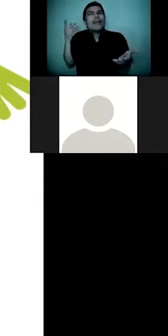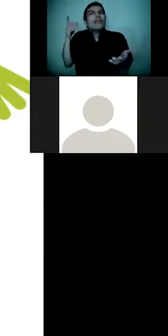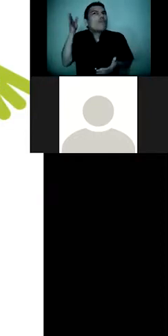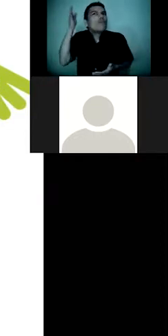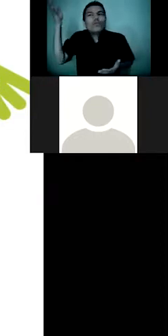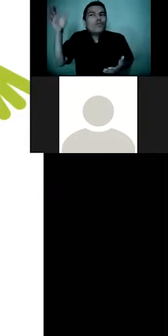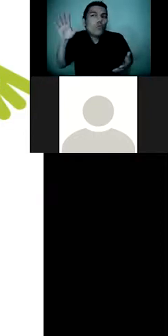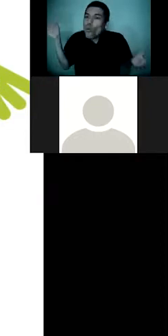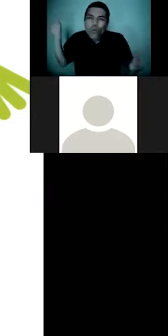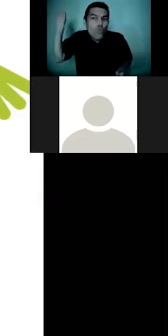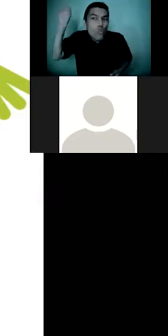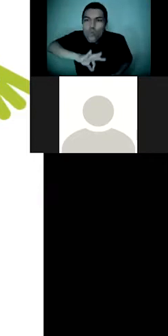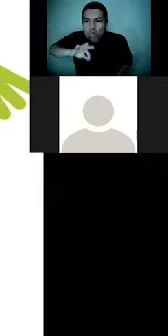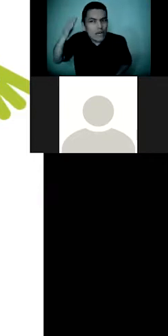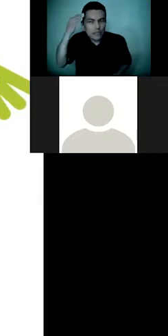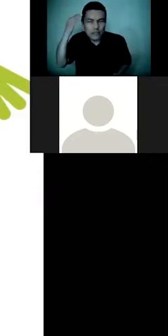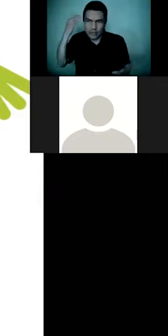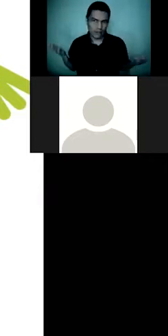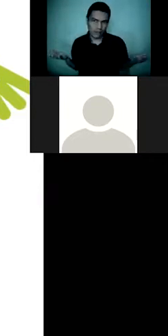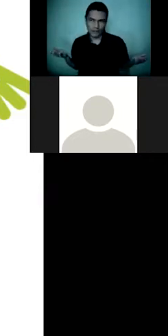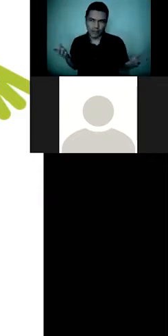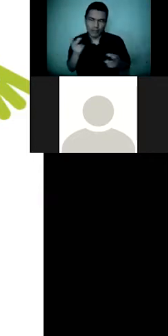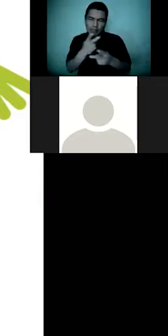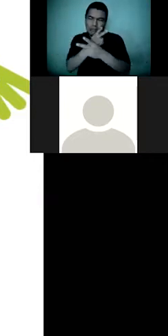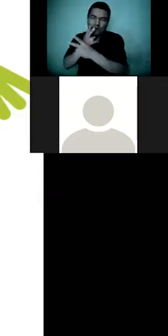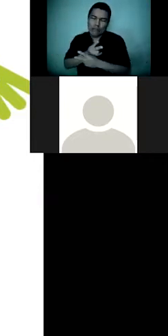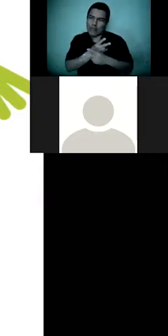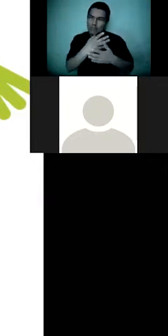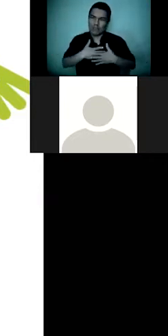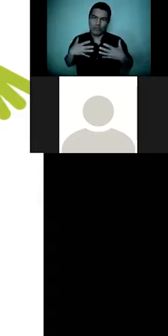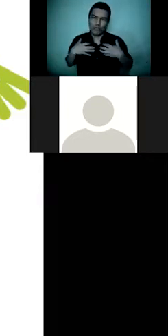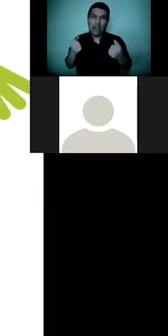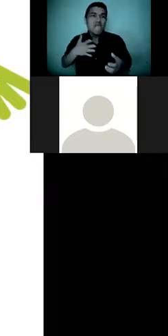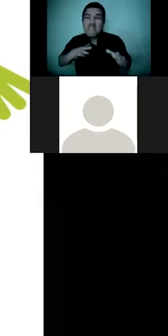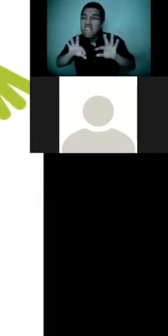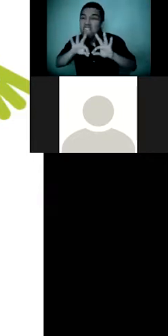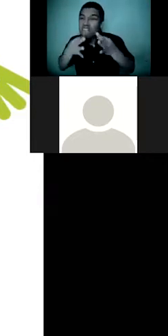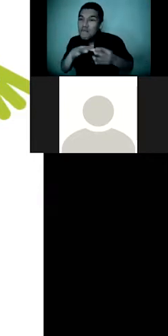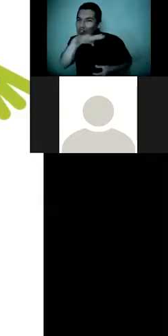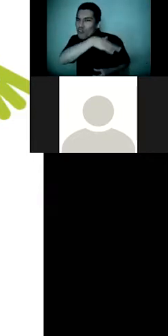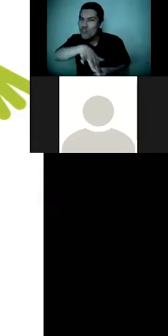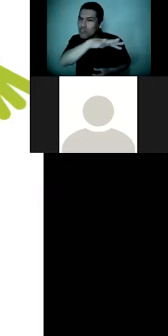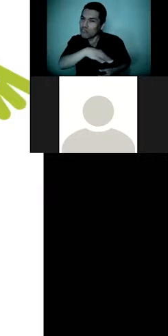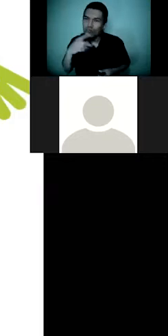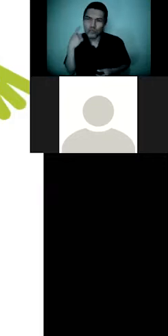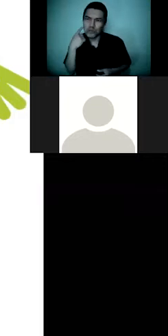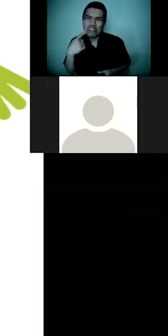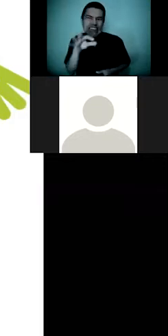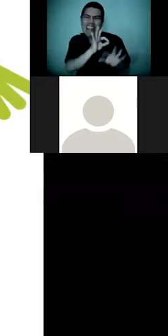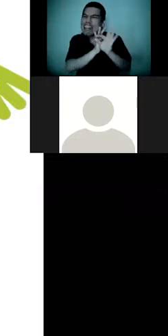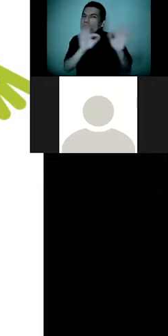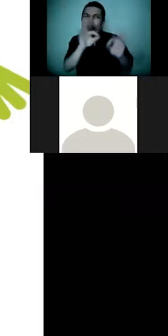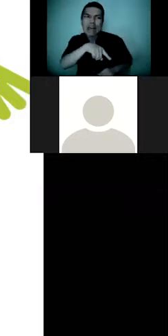no pueda hacer eso, ¿no? En el futuro, ¿cómo va a ser? Nunca se